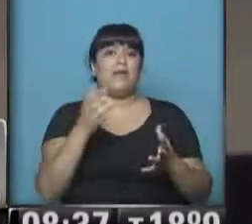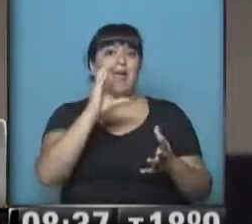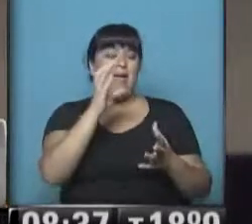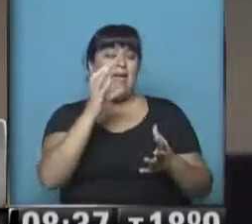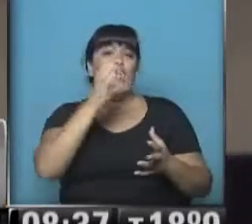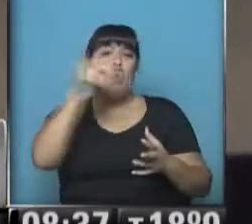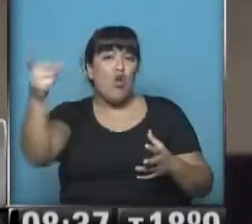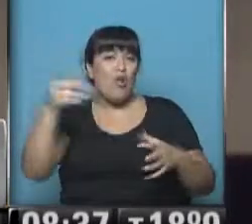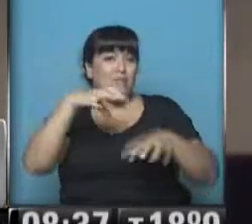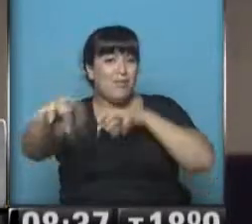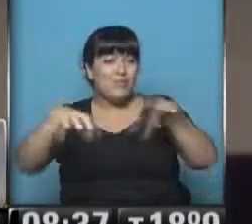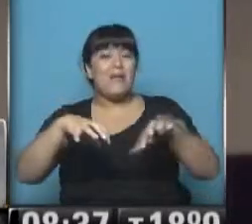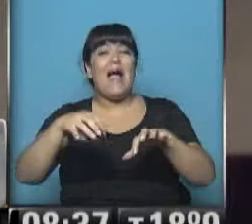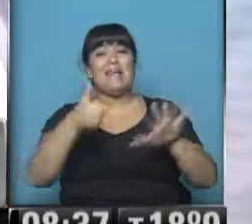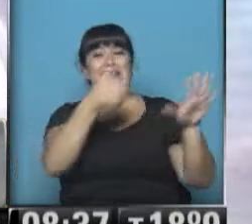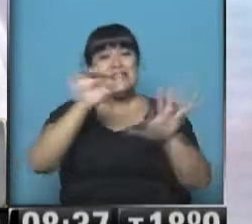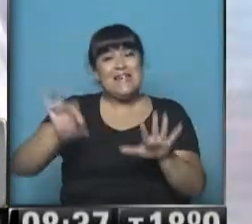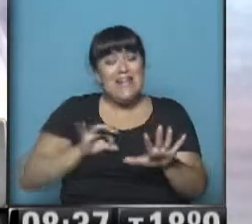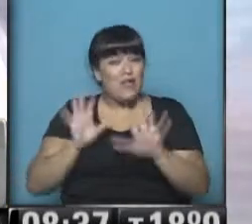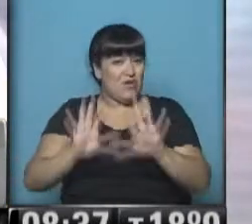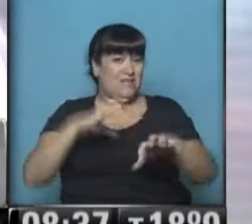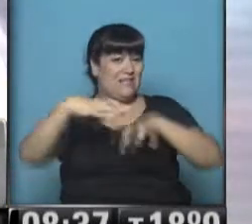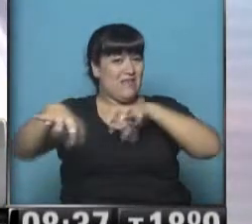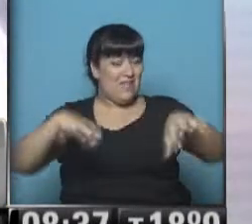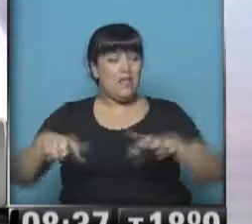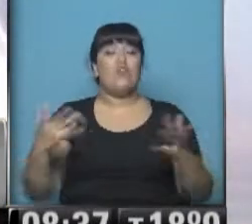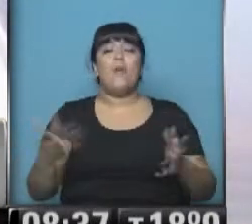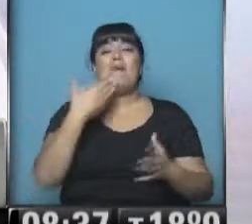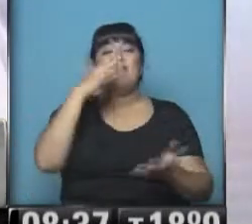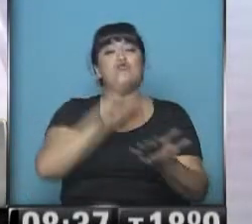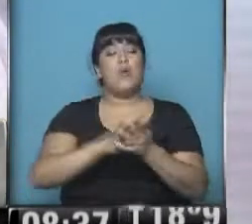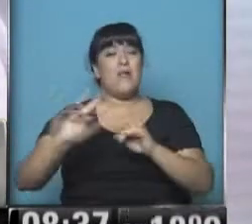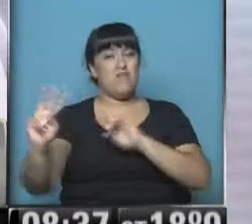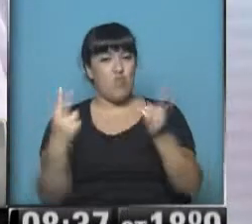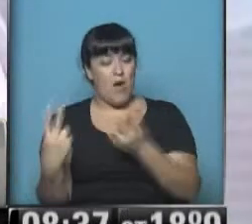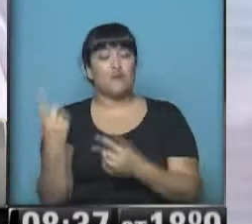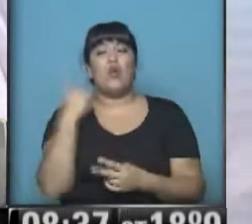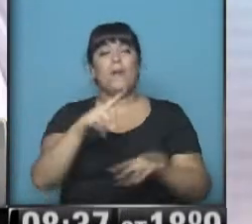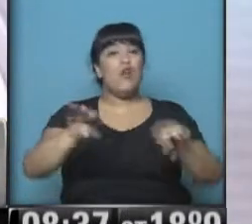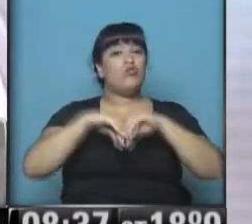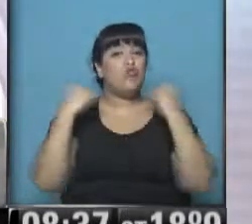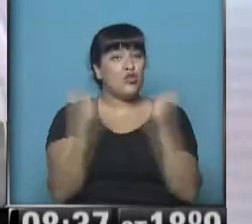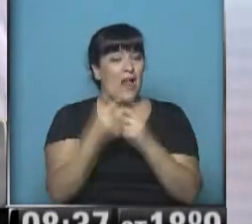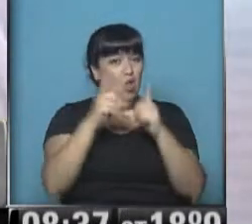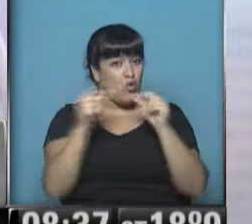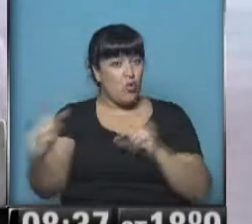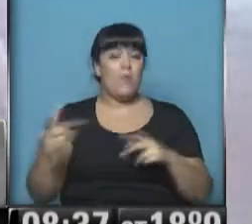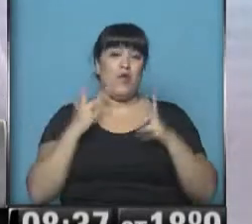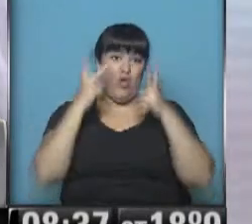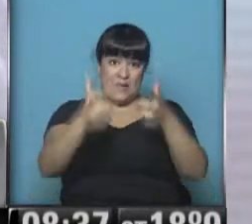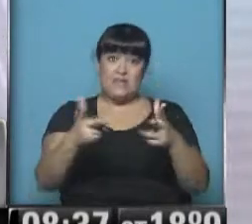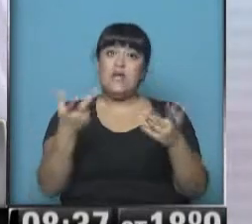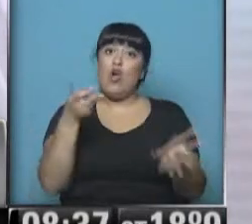decir casi seis décadas thelma hablabas de las víctimas y tenemos que dar un número que hay que repetirlo para